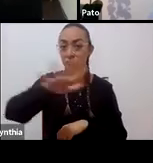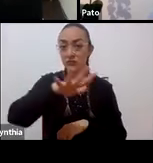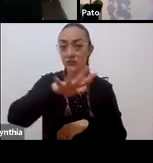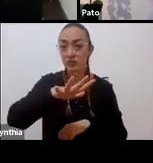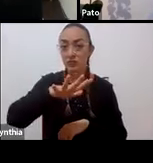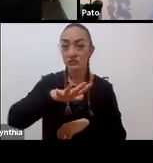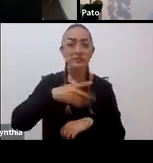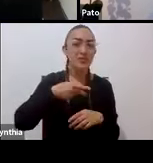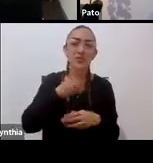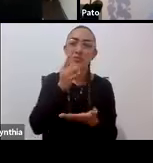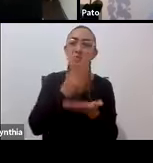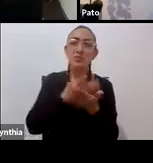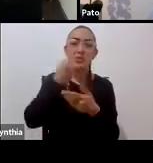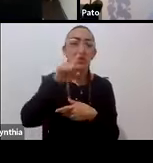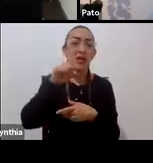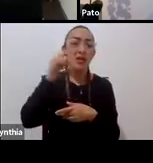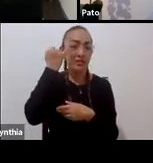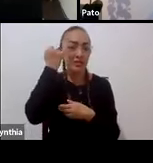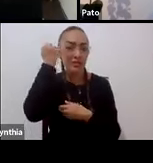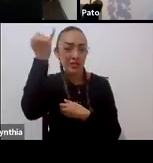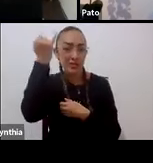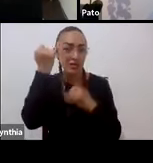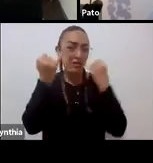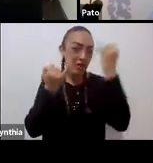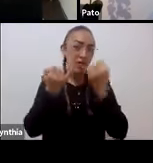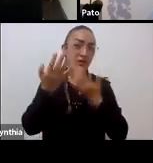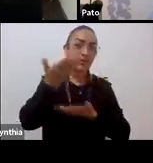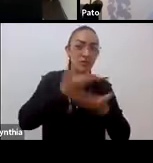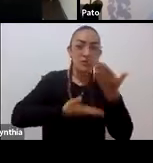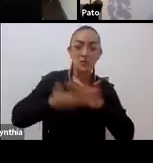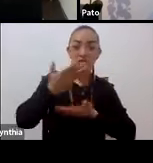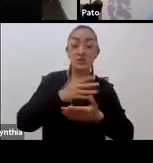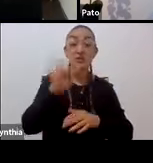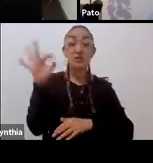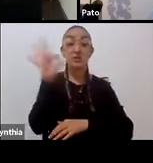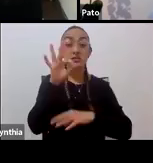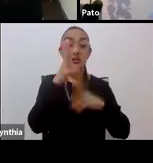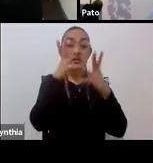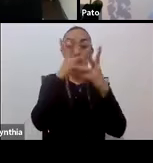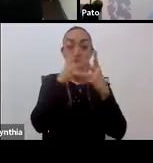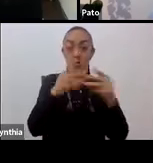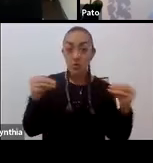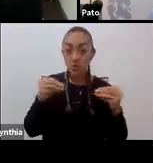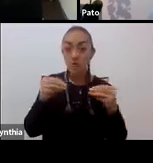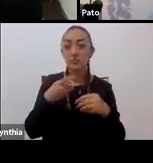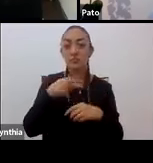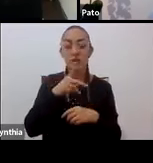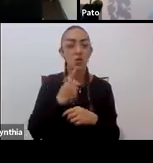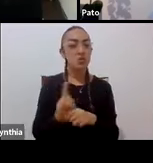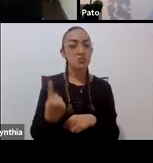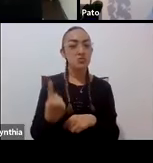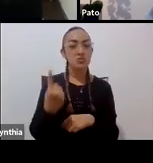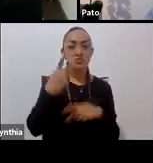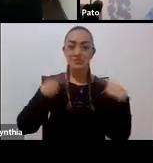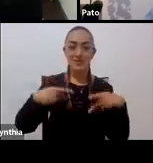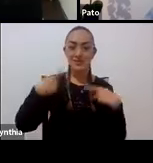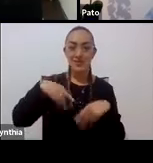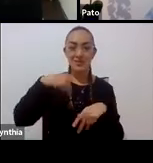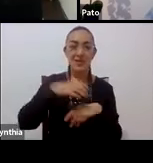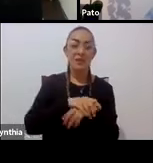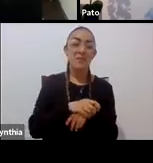intercambiar ideas y a lo mejor encontrar soluciones, pero con la asistencia de un filósofo que nos permita